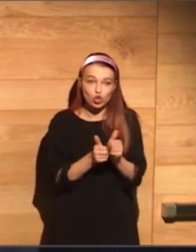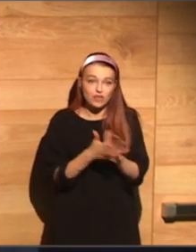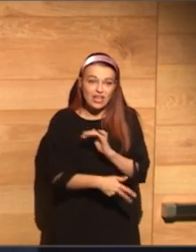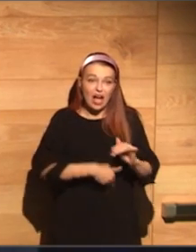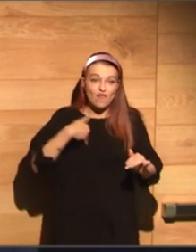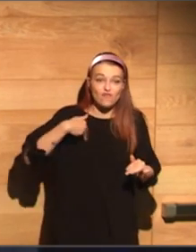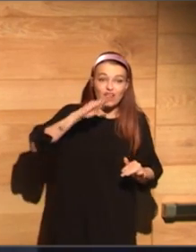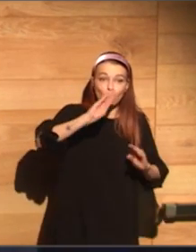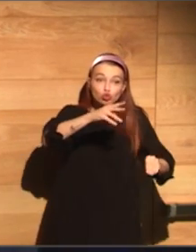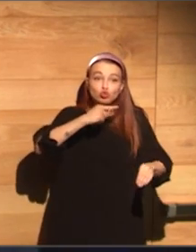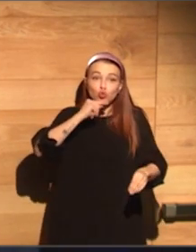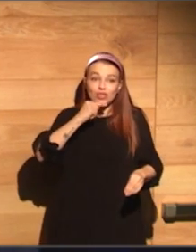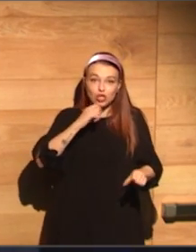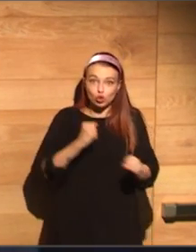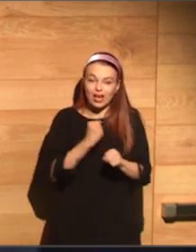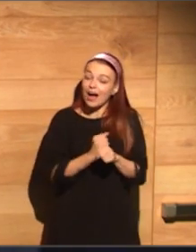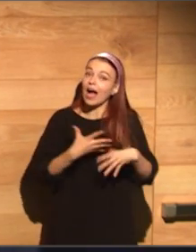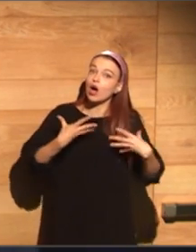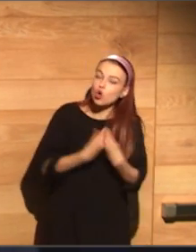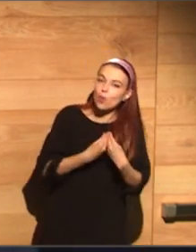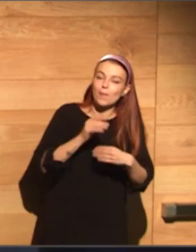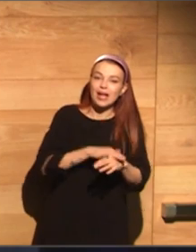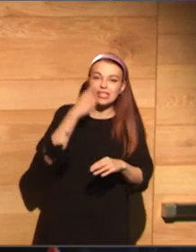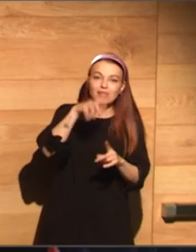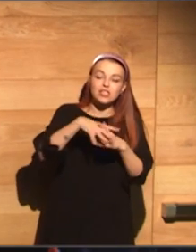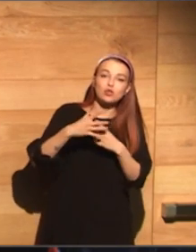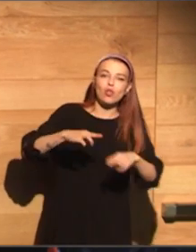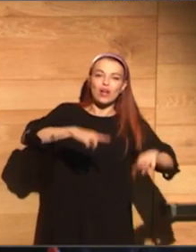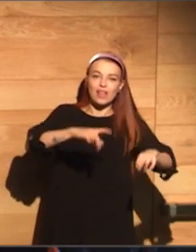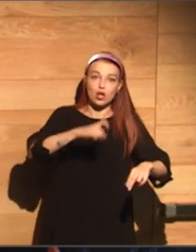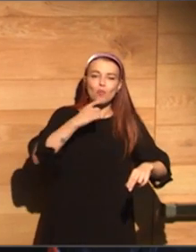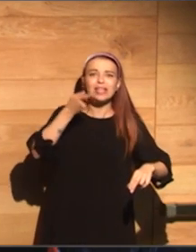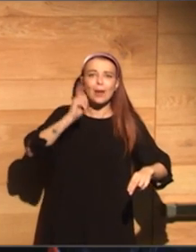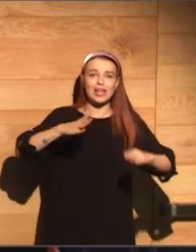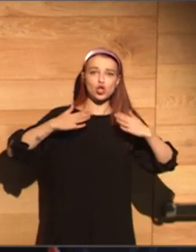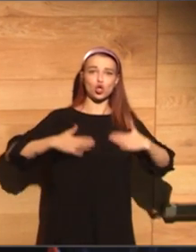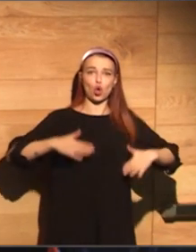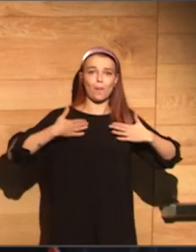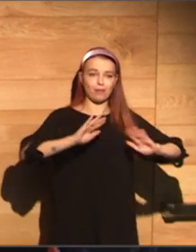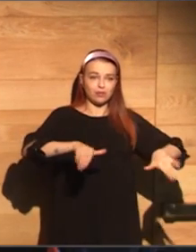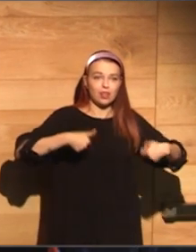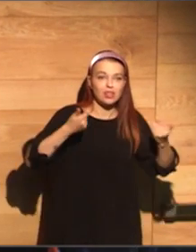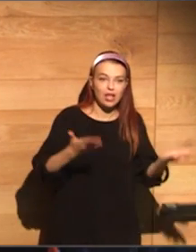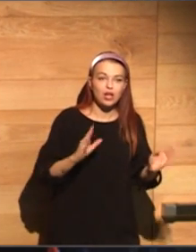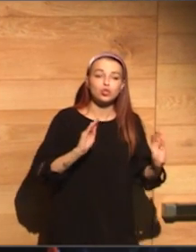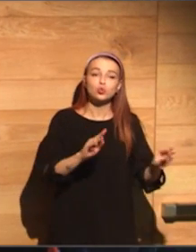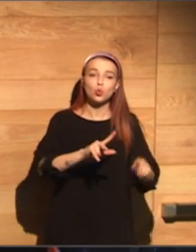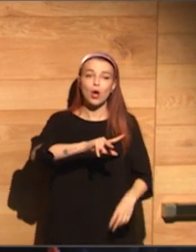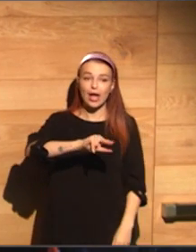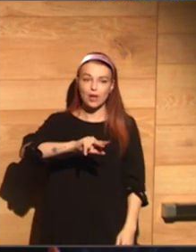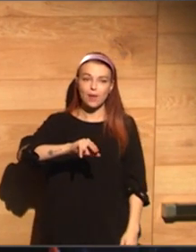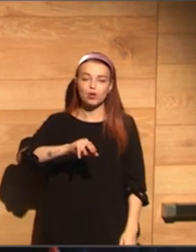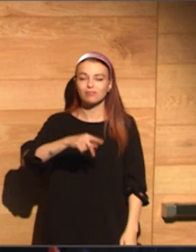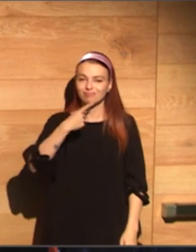Y que les explicó cómo eran las cacerías y les dio incluso ropa. Incluso él pidió a su hermana, dice, sé que a tu hermana le gusta